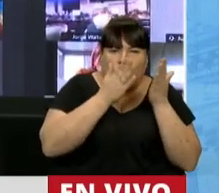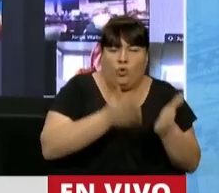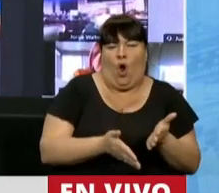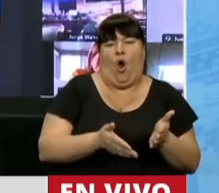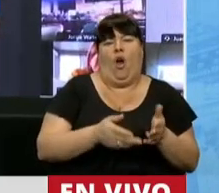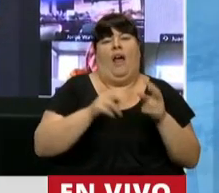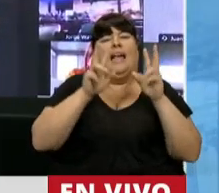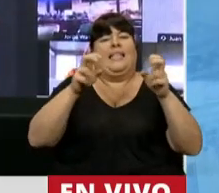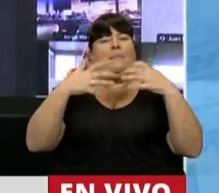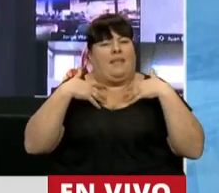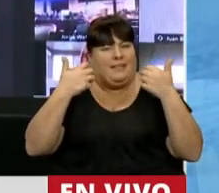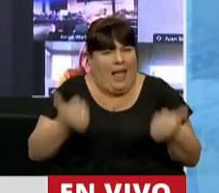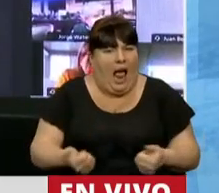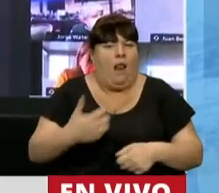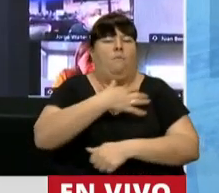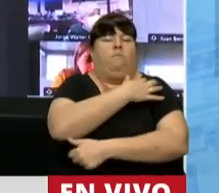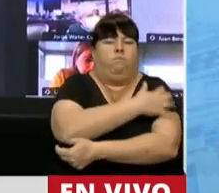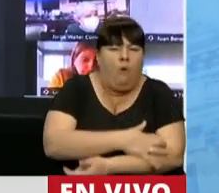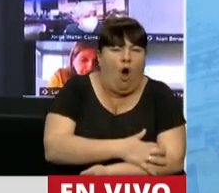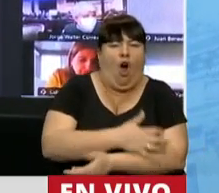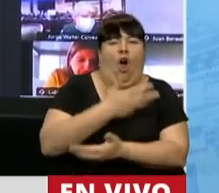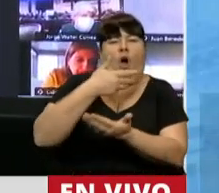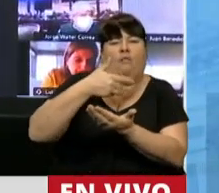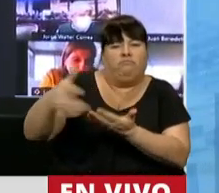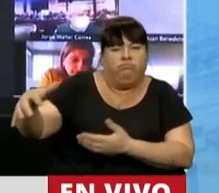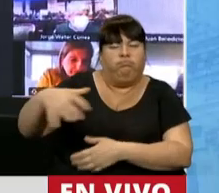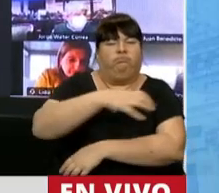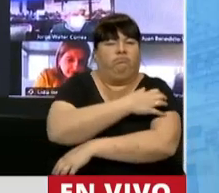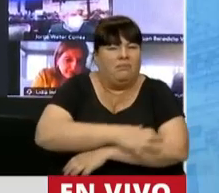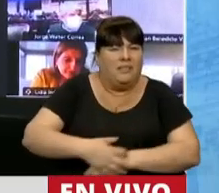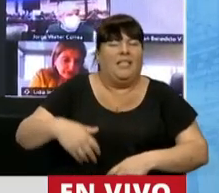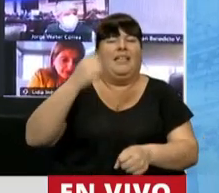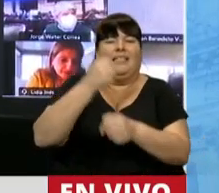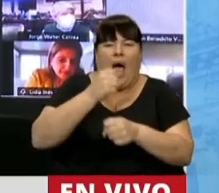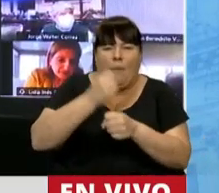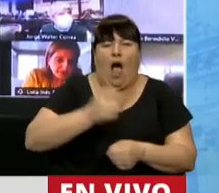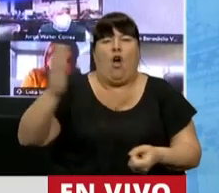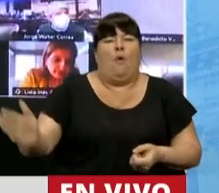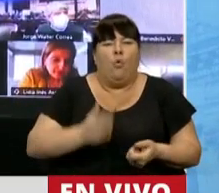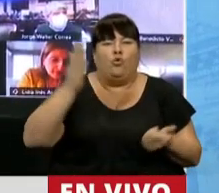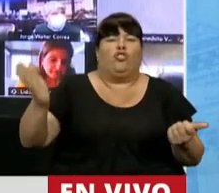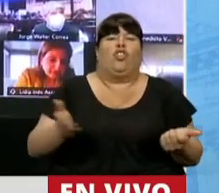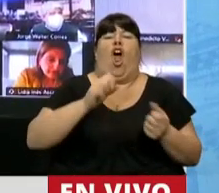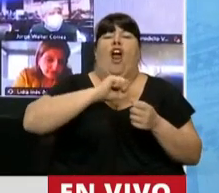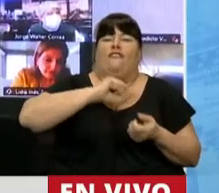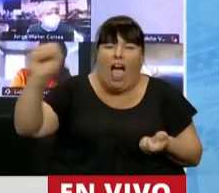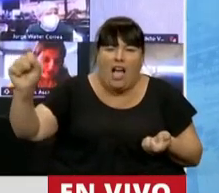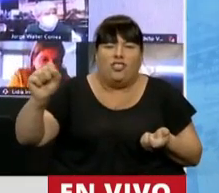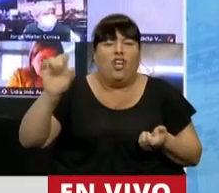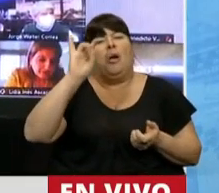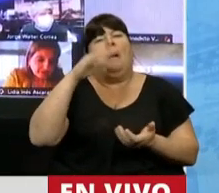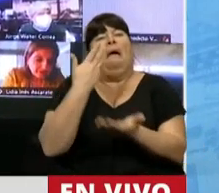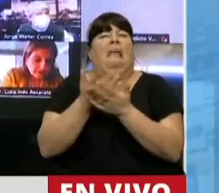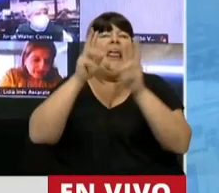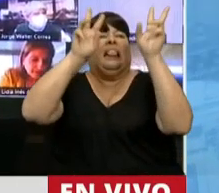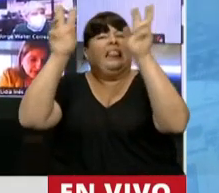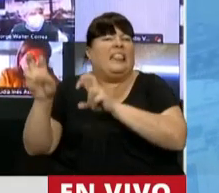a sectores muy amplios de la sociedad. Lejos de ocuparse de los problemas de la nación, de los